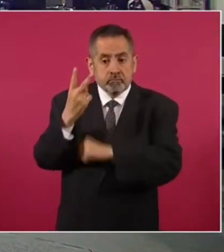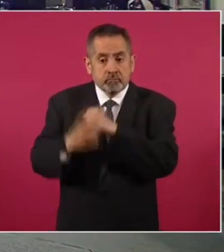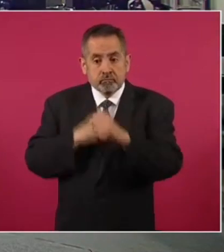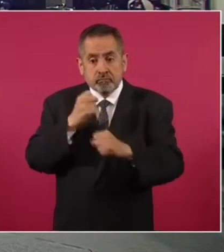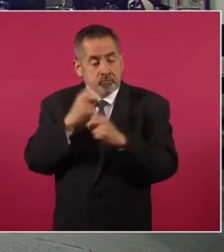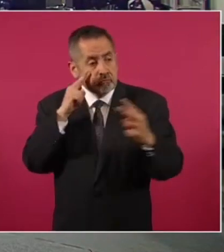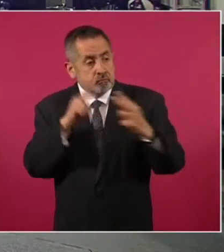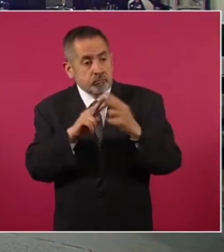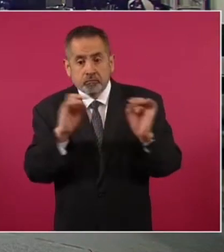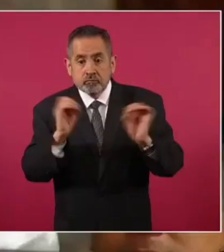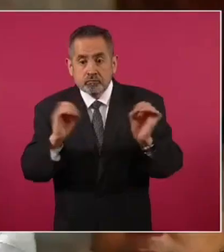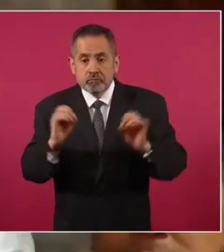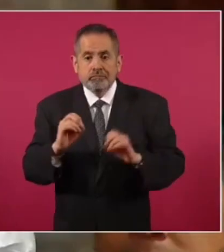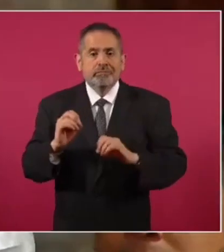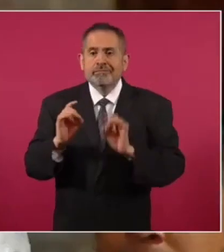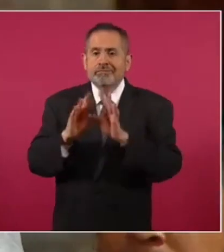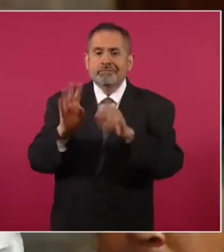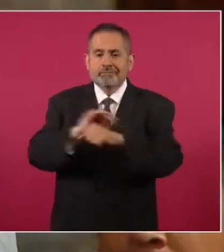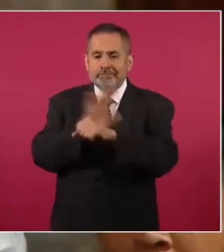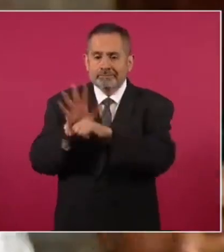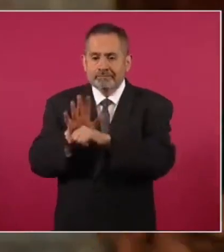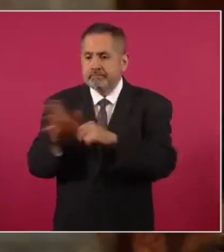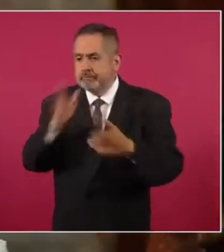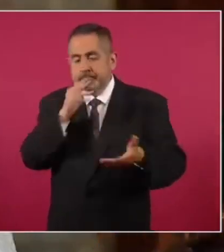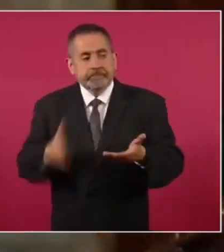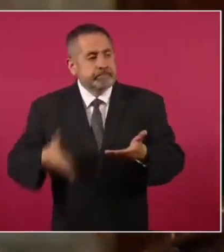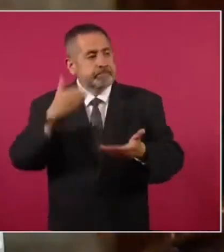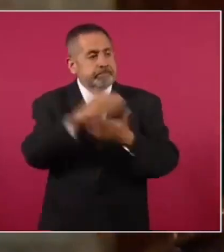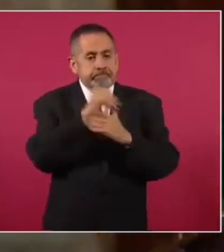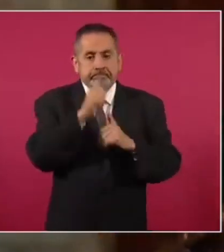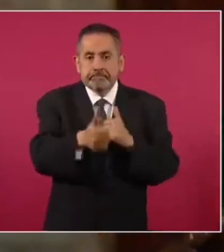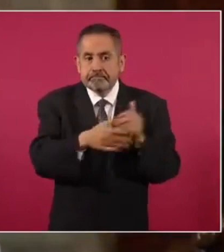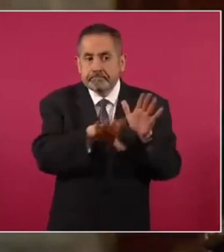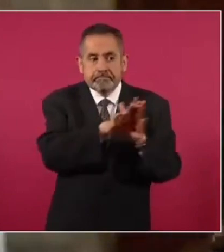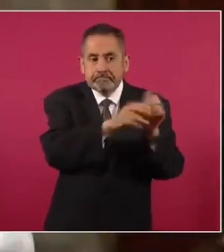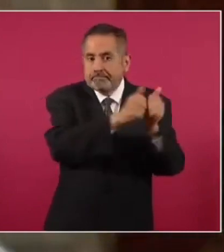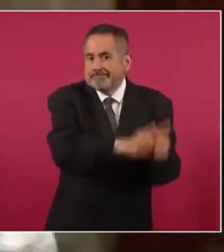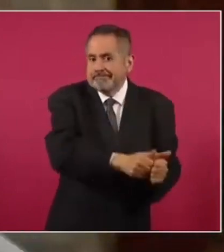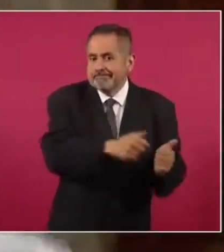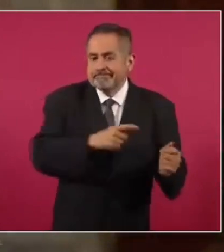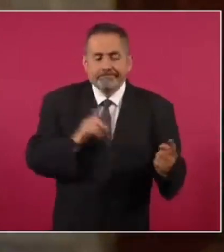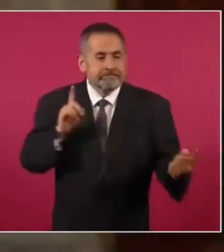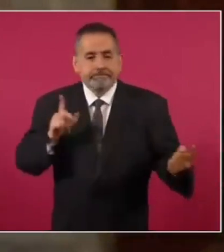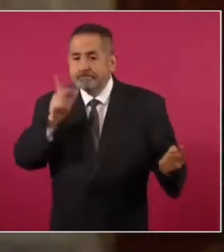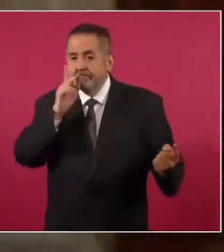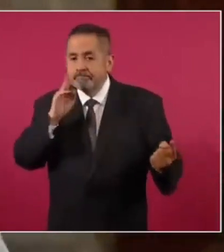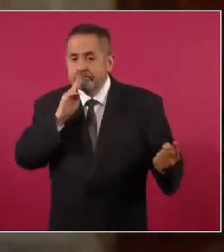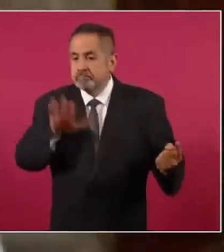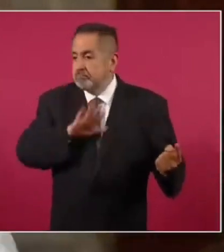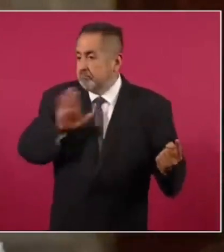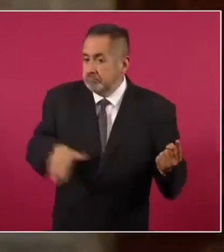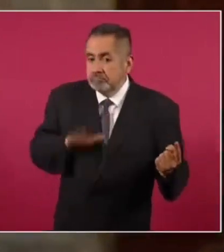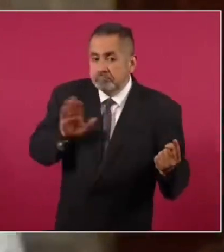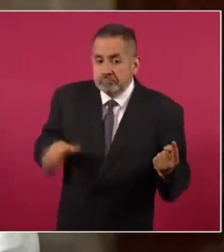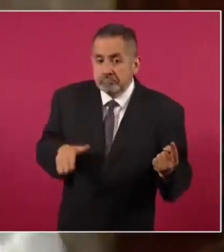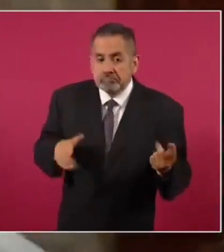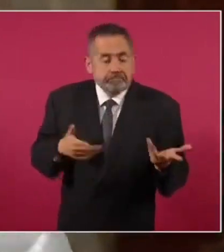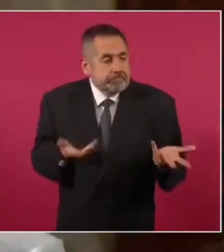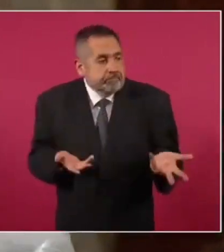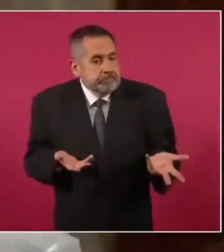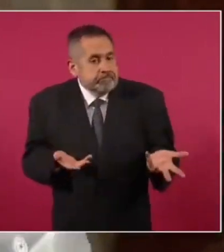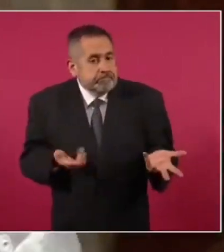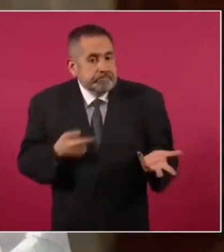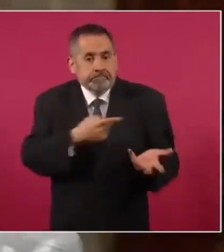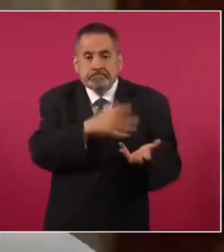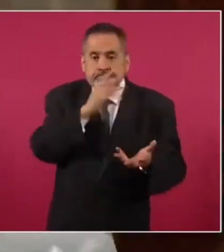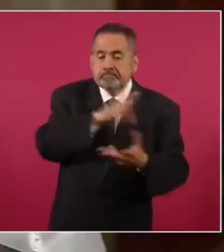además cayó la pandemia de COVID y pues no pudieron verlo. Su papá y su mamá fallecieron también, pues él